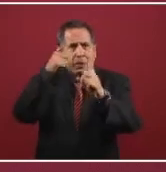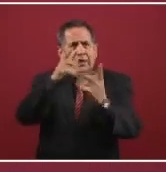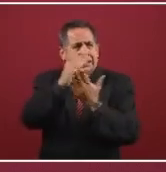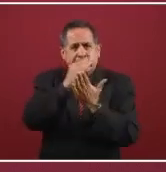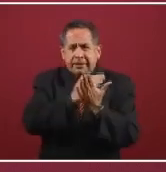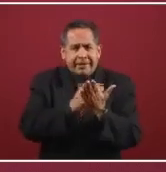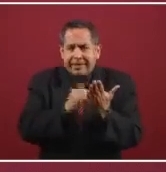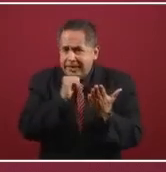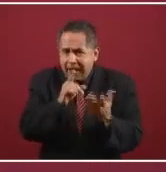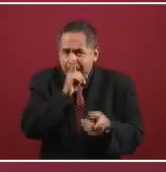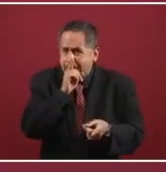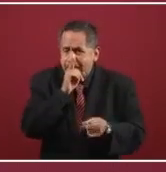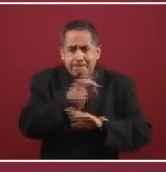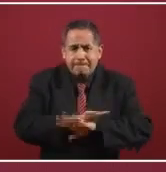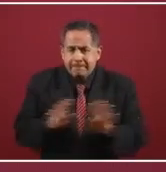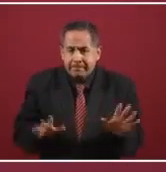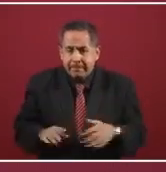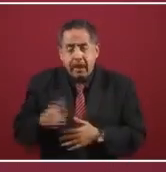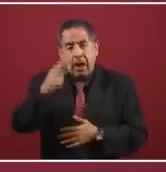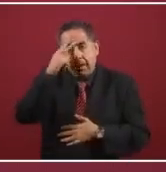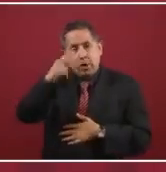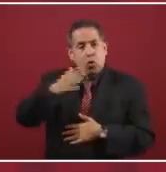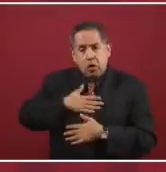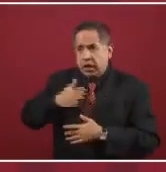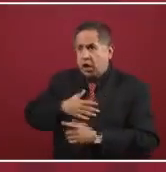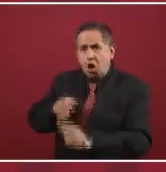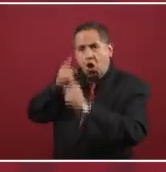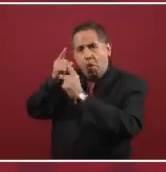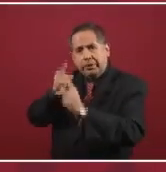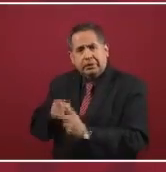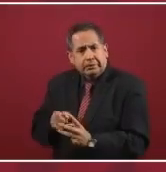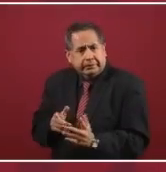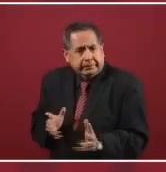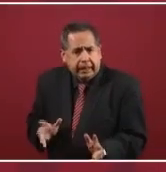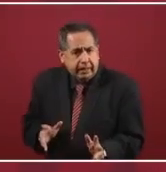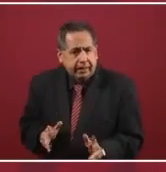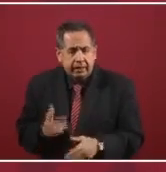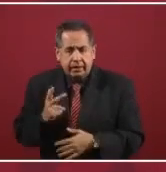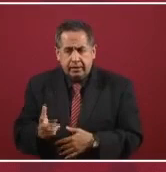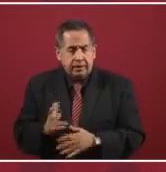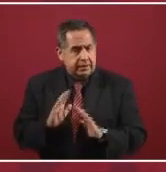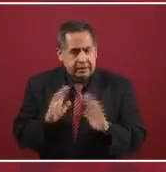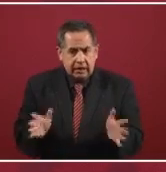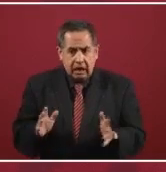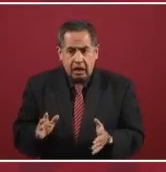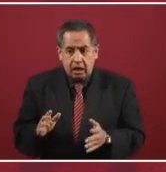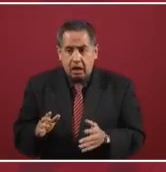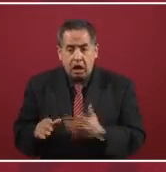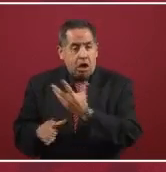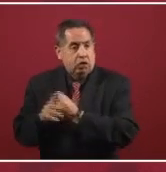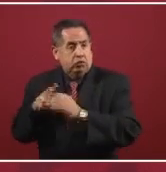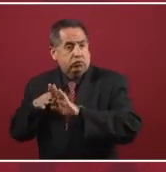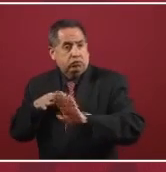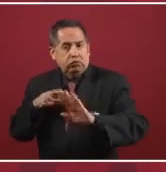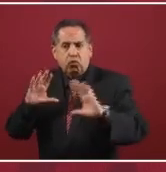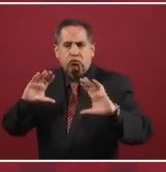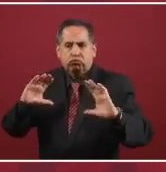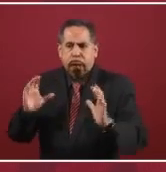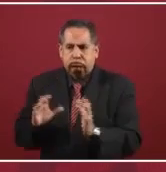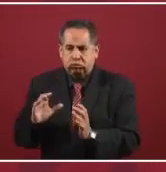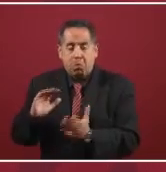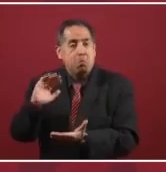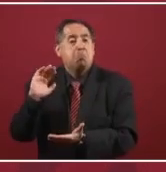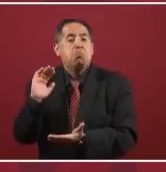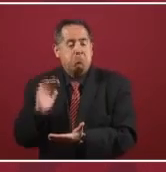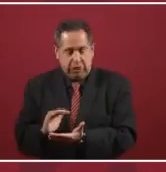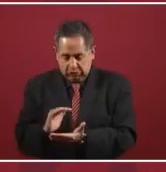de la agenda? Porque México logró sus objetivos. Hay una caída importante en el flujo, como se